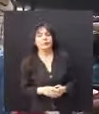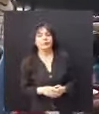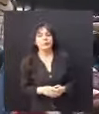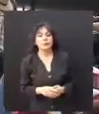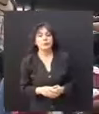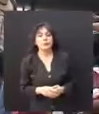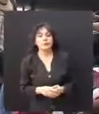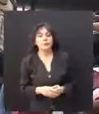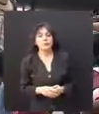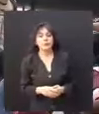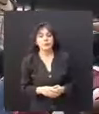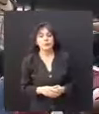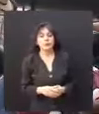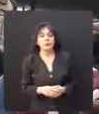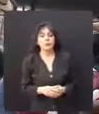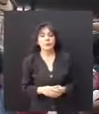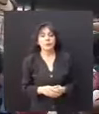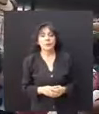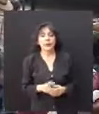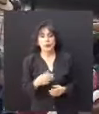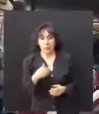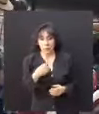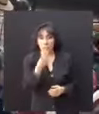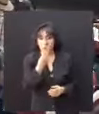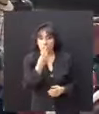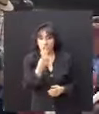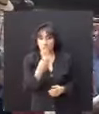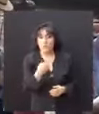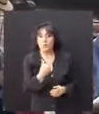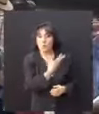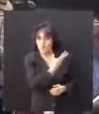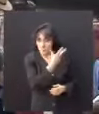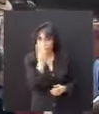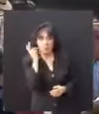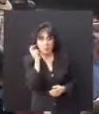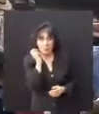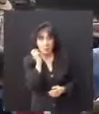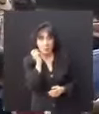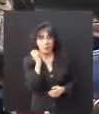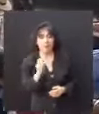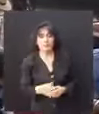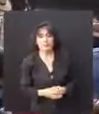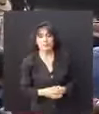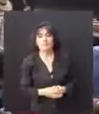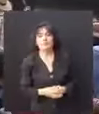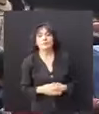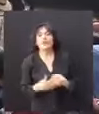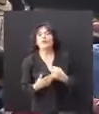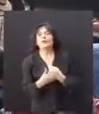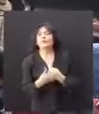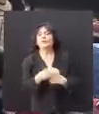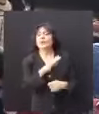discurso, y se los comento aquí, que el día de la